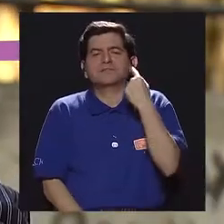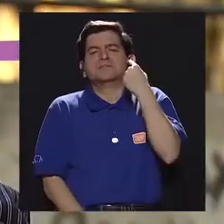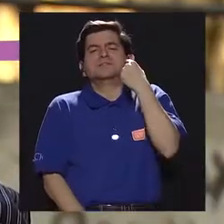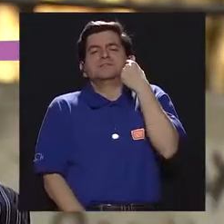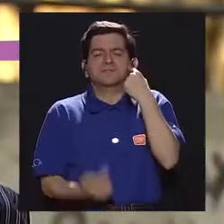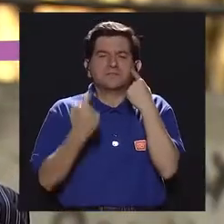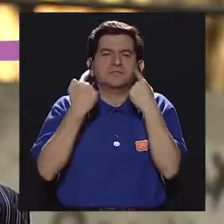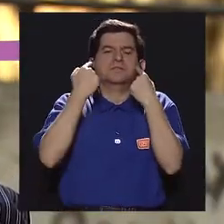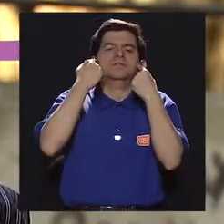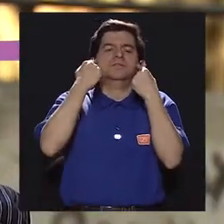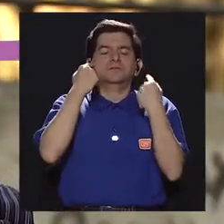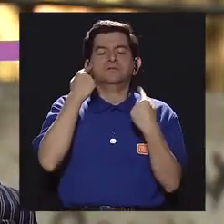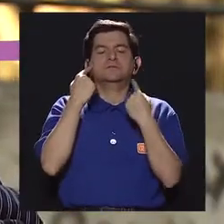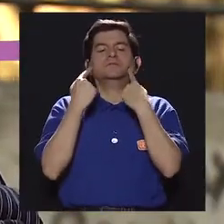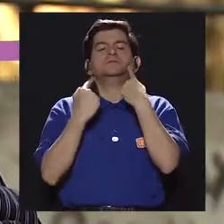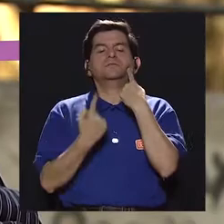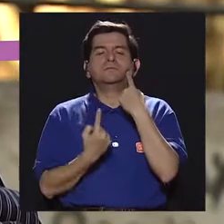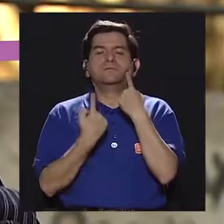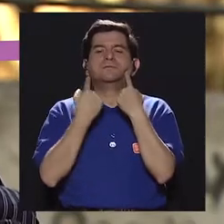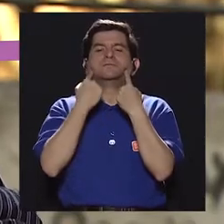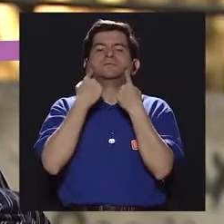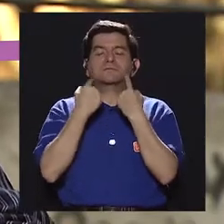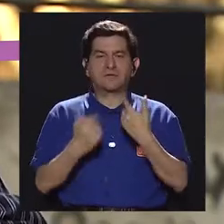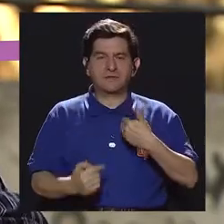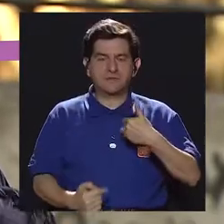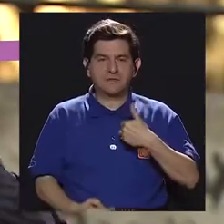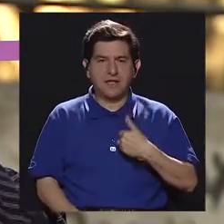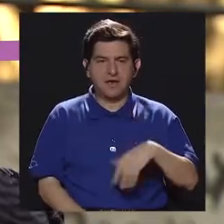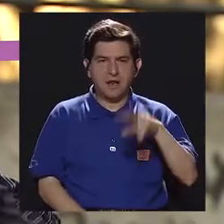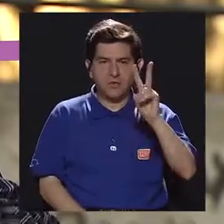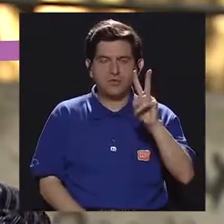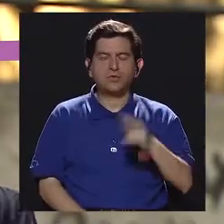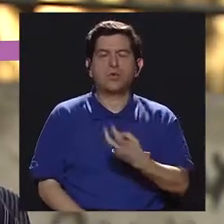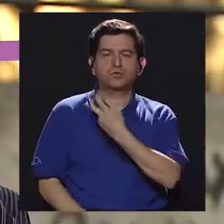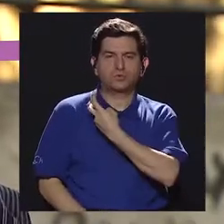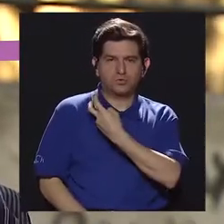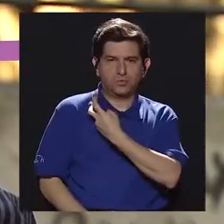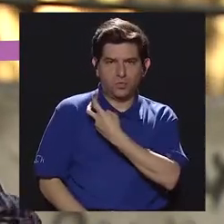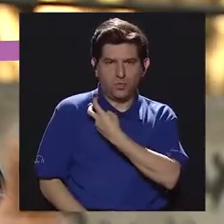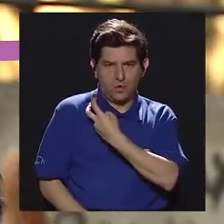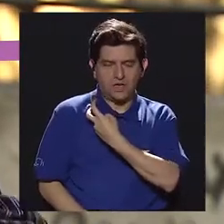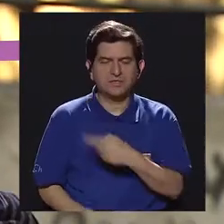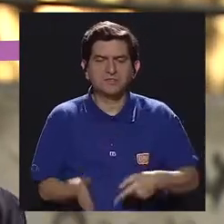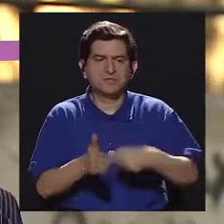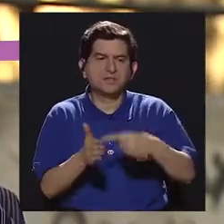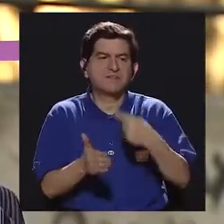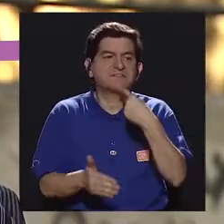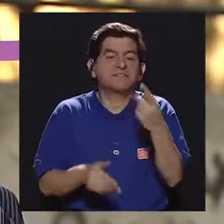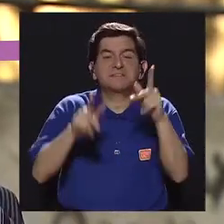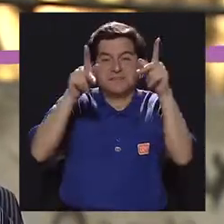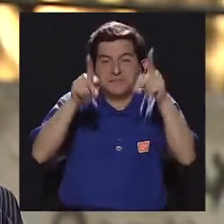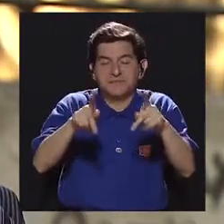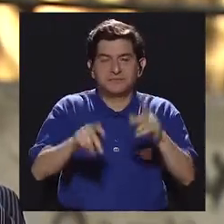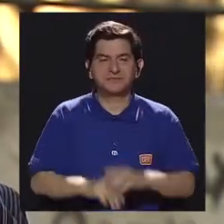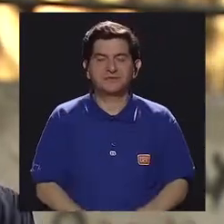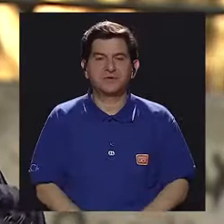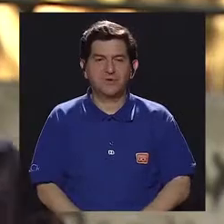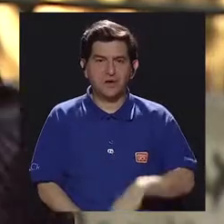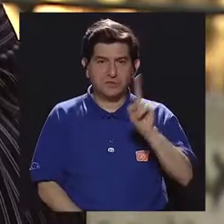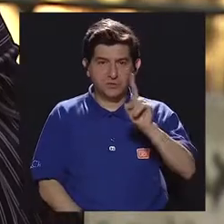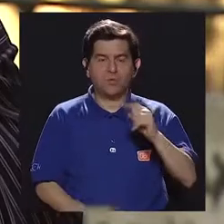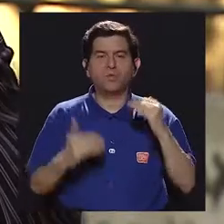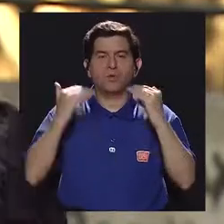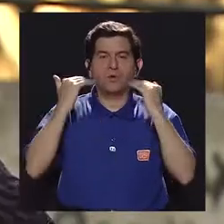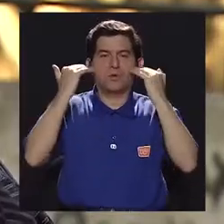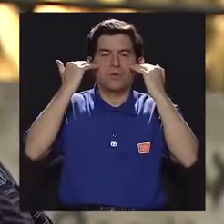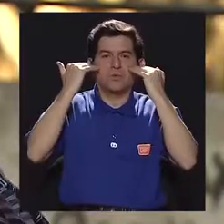más posterior de los maxilares. Tenemos dos maxilares, dos huesos, dos quijadas, que a veces le dice la gente, ¿verdad? Un